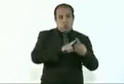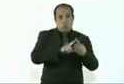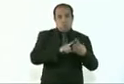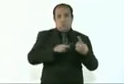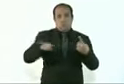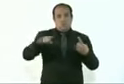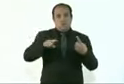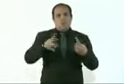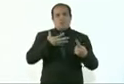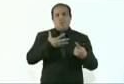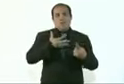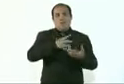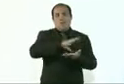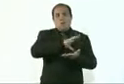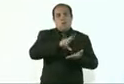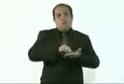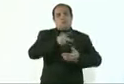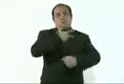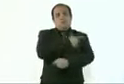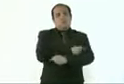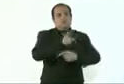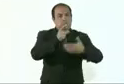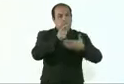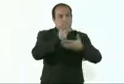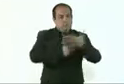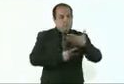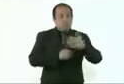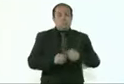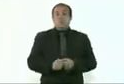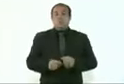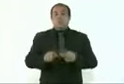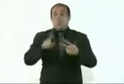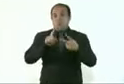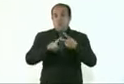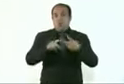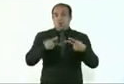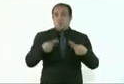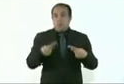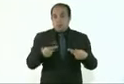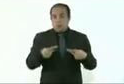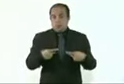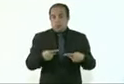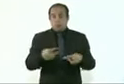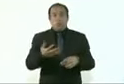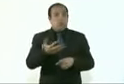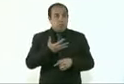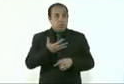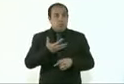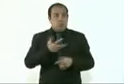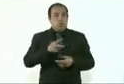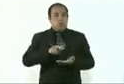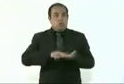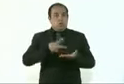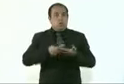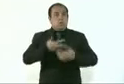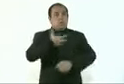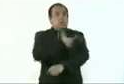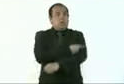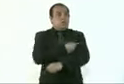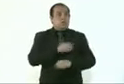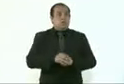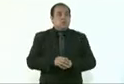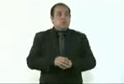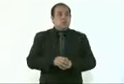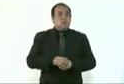completaron su esquema de vacunación, las personas que ya tienen sus dos dosis de vacunación en general